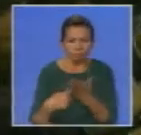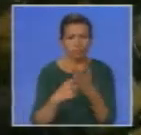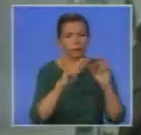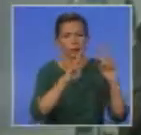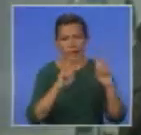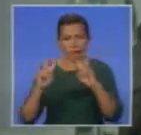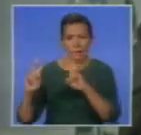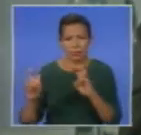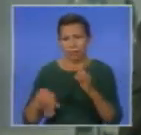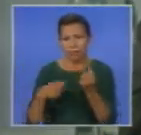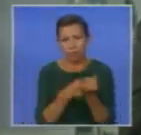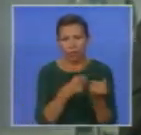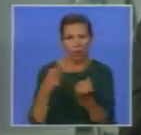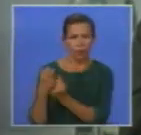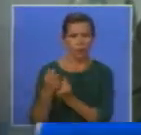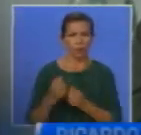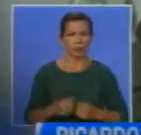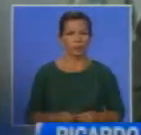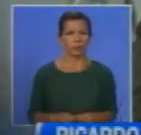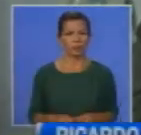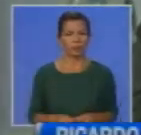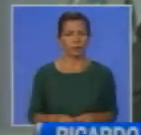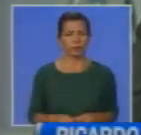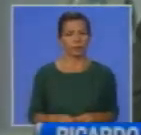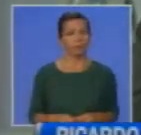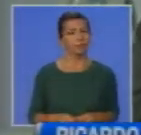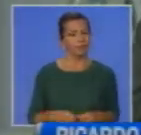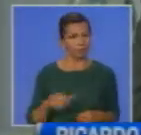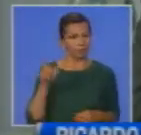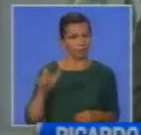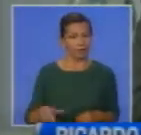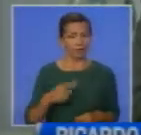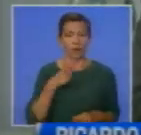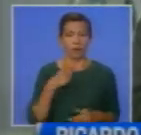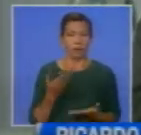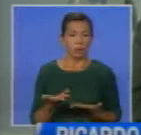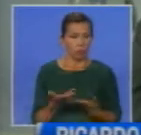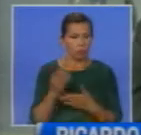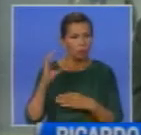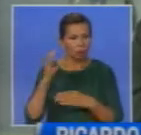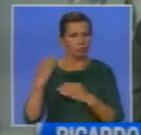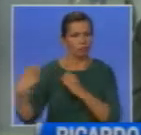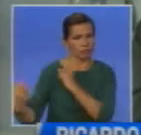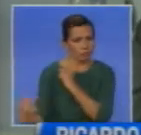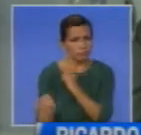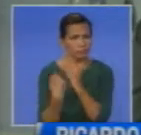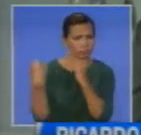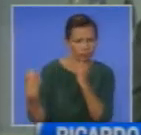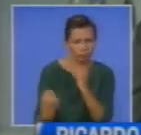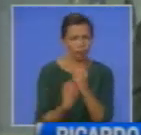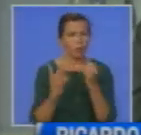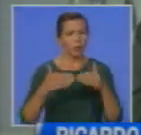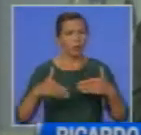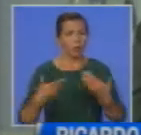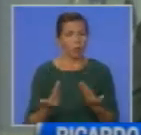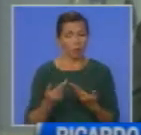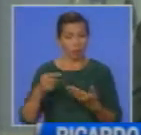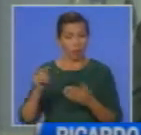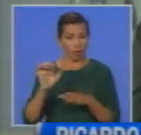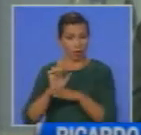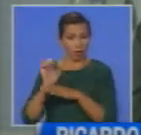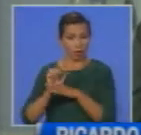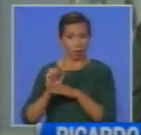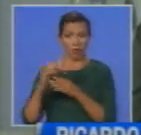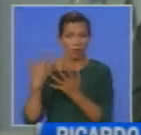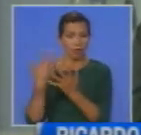naciones. Un especial agradecimiento por la colaboración que hemos tenido para la recaptura de personas que se fugaron de